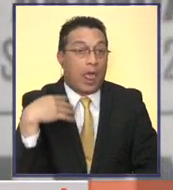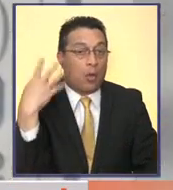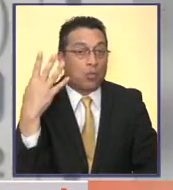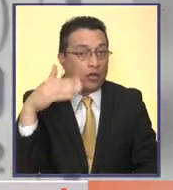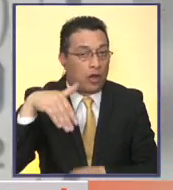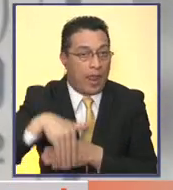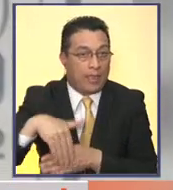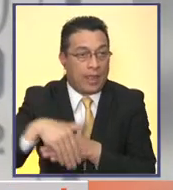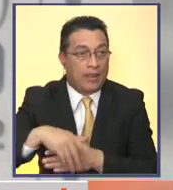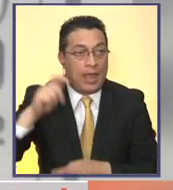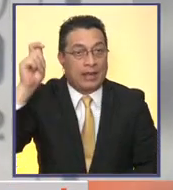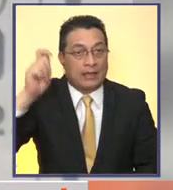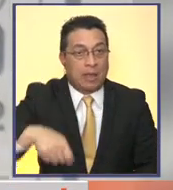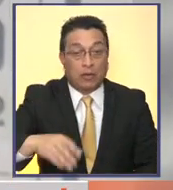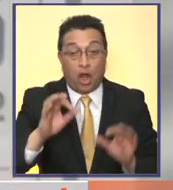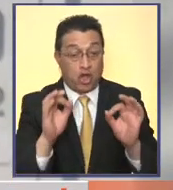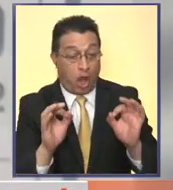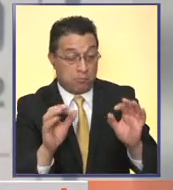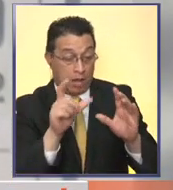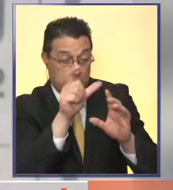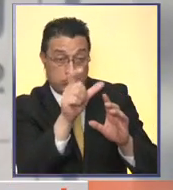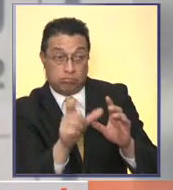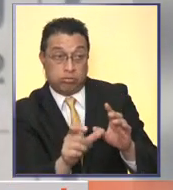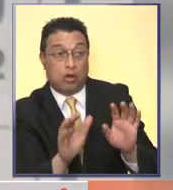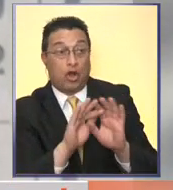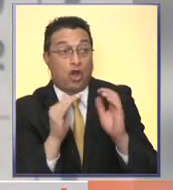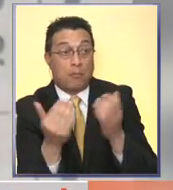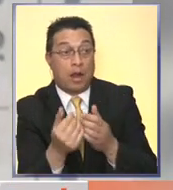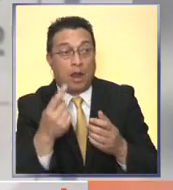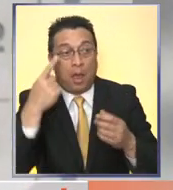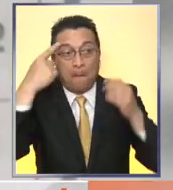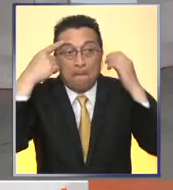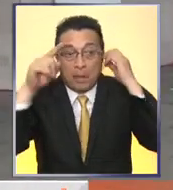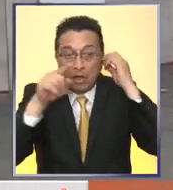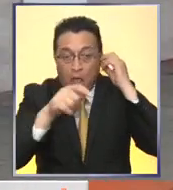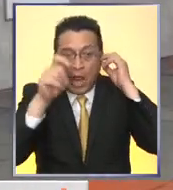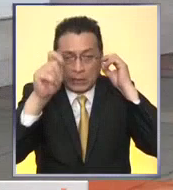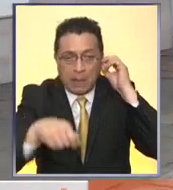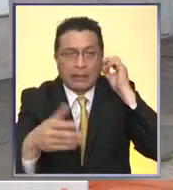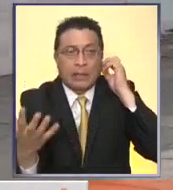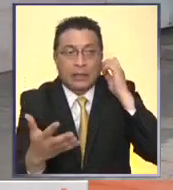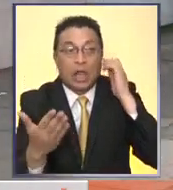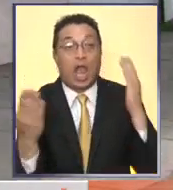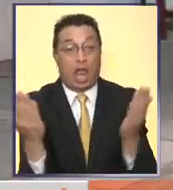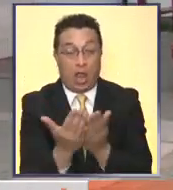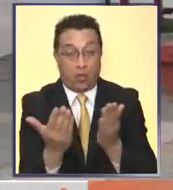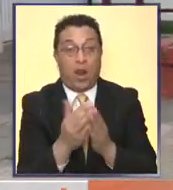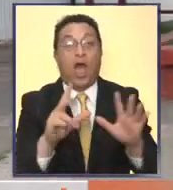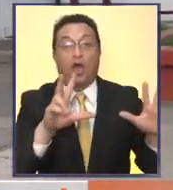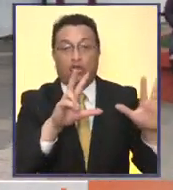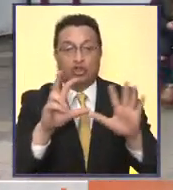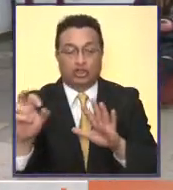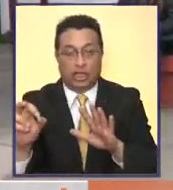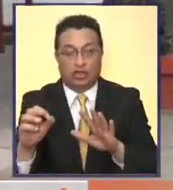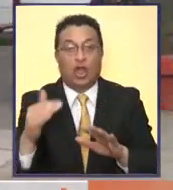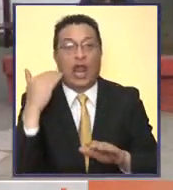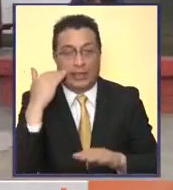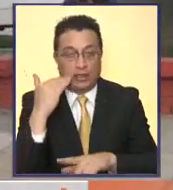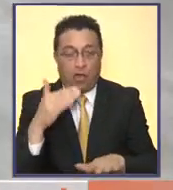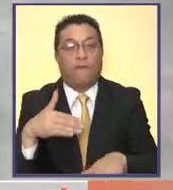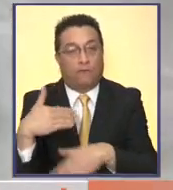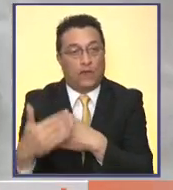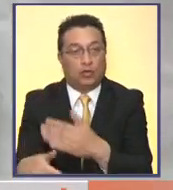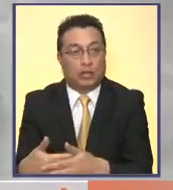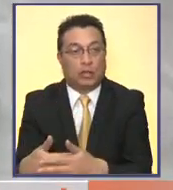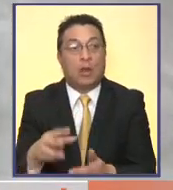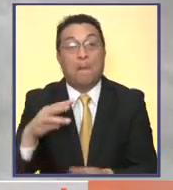tarde. Un anuncio normal en las páginas del diario, excepto por lo que se remata. Un colegio con 800 alumnos y funcionando, todo por